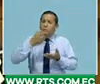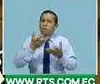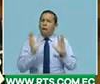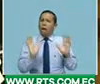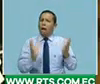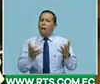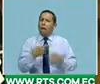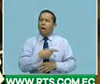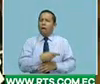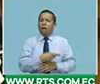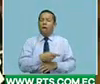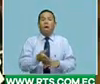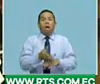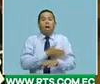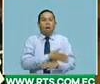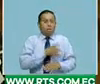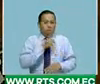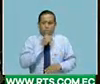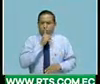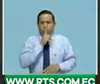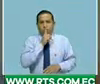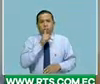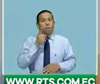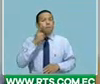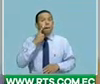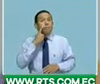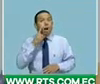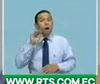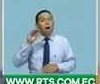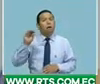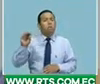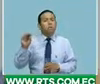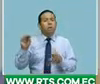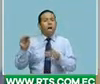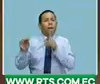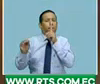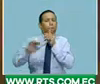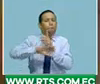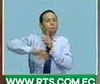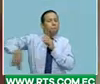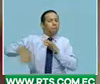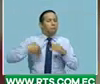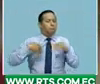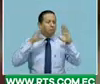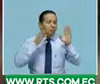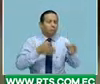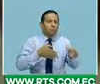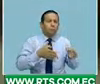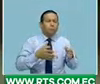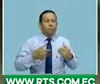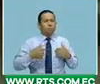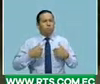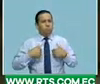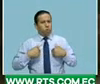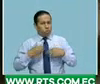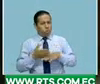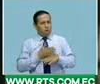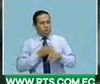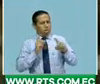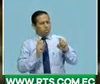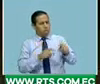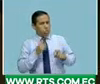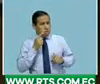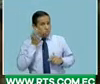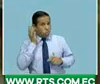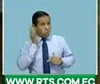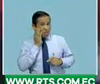avisaron de manera inmediata al padre, cuando es la persona que debía de conocer de primera mano. Yo le hice esa pregunta pues a la